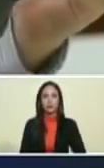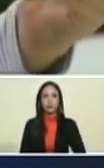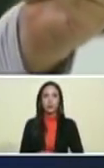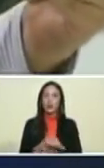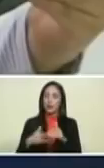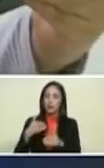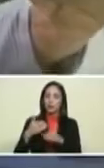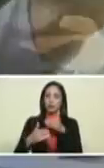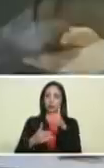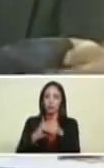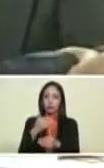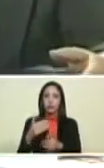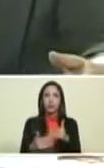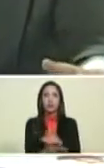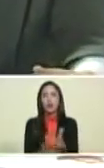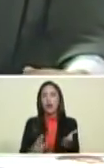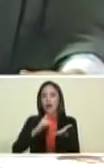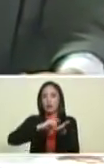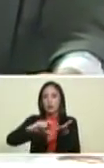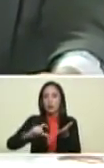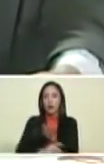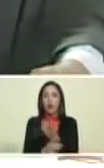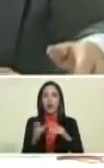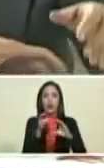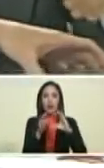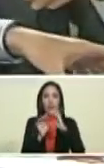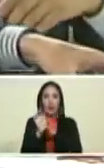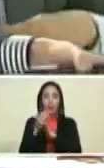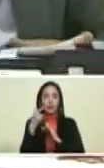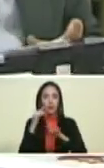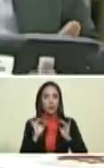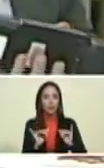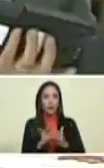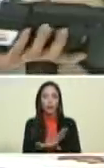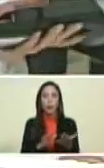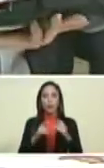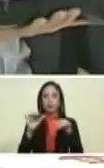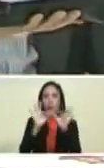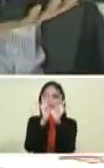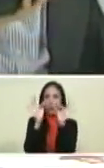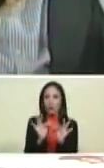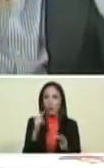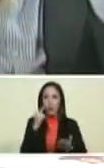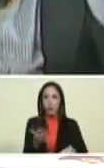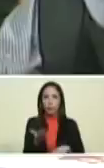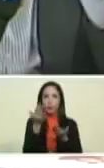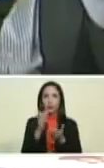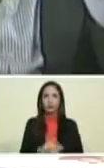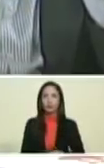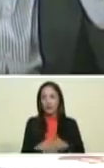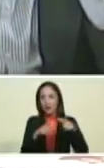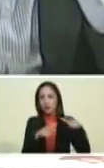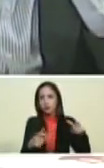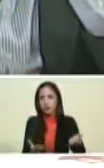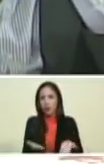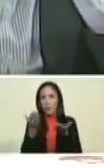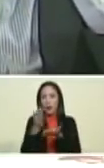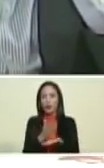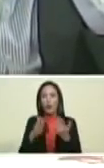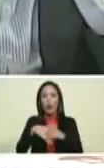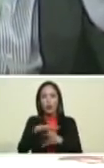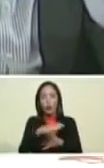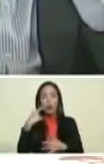cargando a través del código QR del carnet de la patria. Este dispositivo, además, mi comandante jefe, tiene